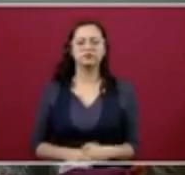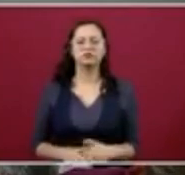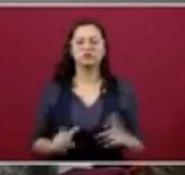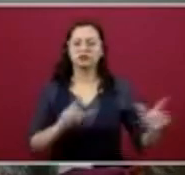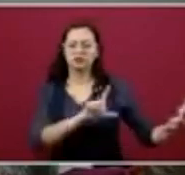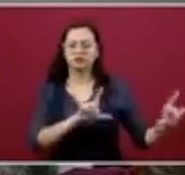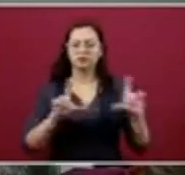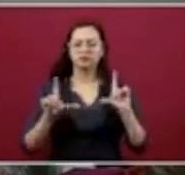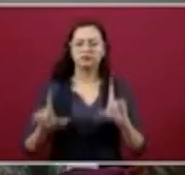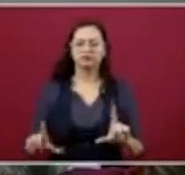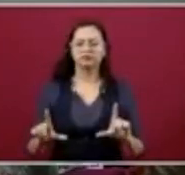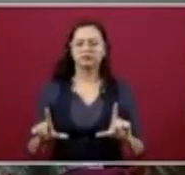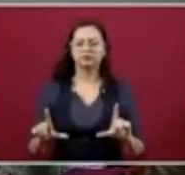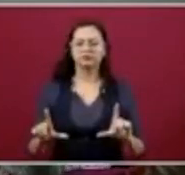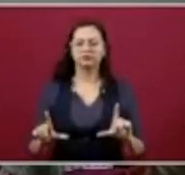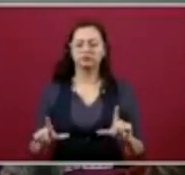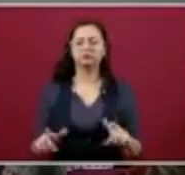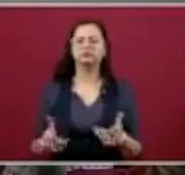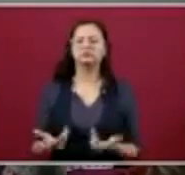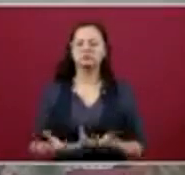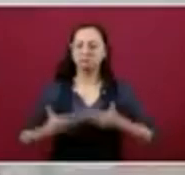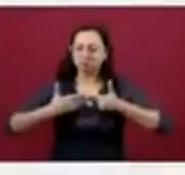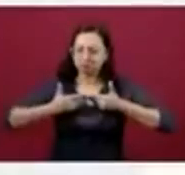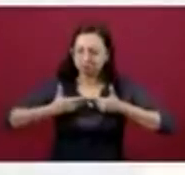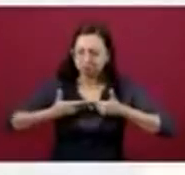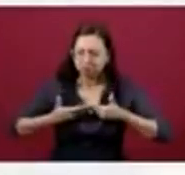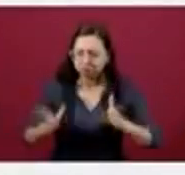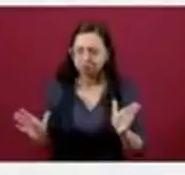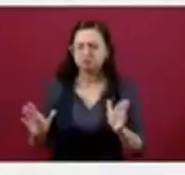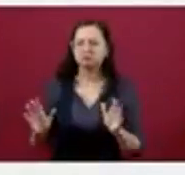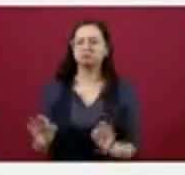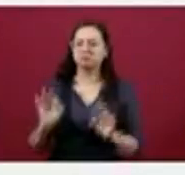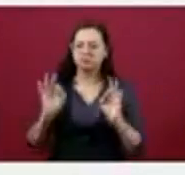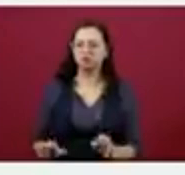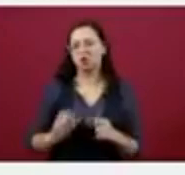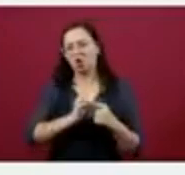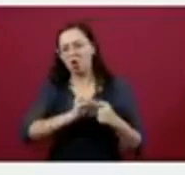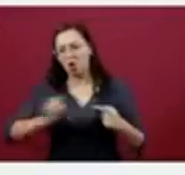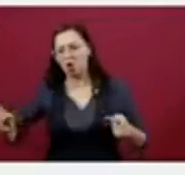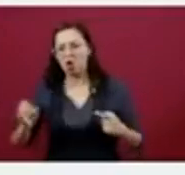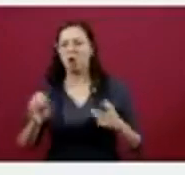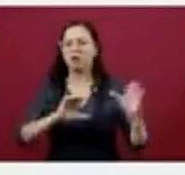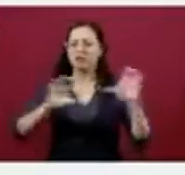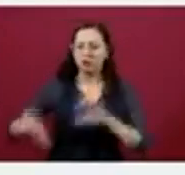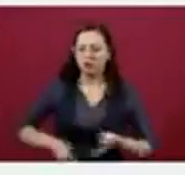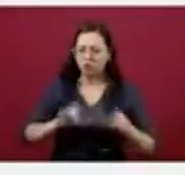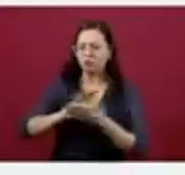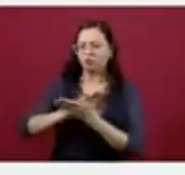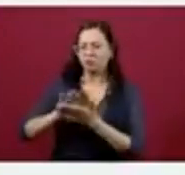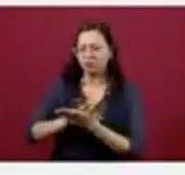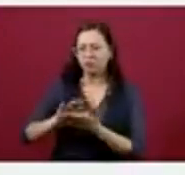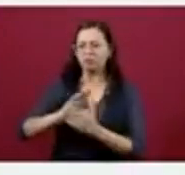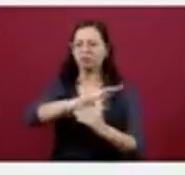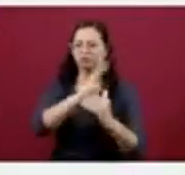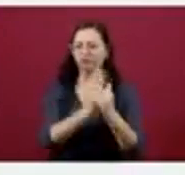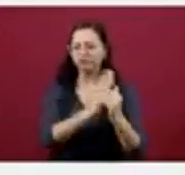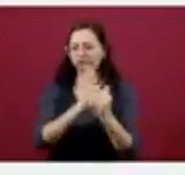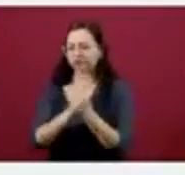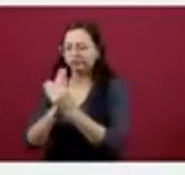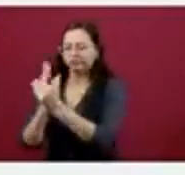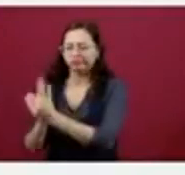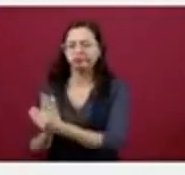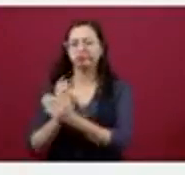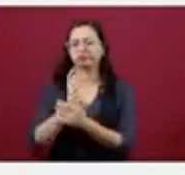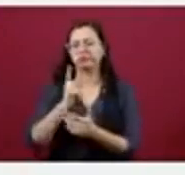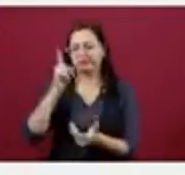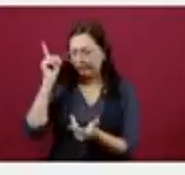una apertura ordenada con digitalización, un ordenamiento y un tratamiento archivístico, está planteado